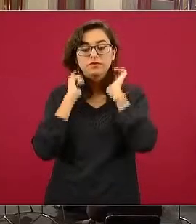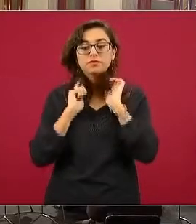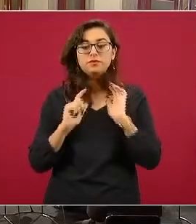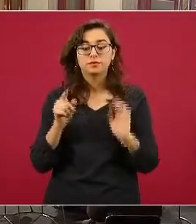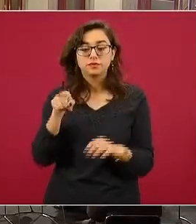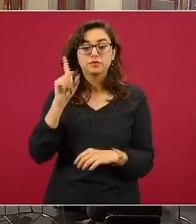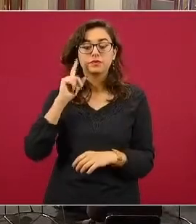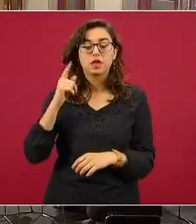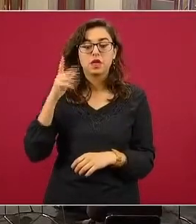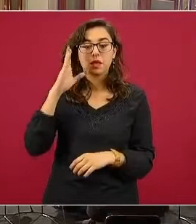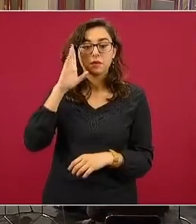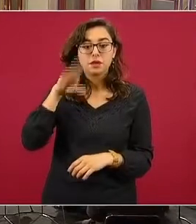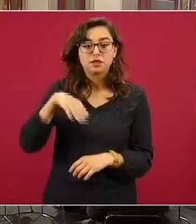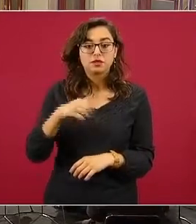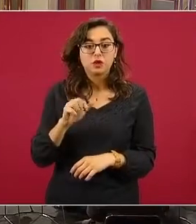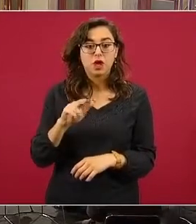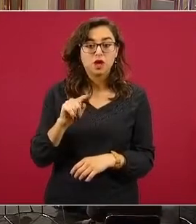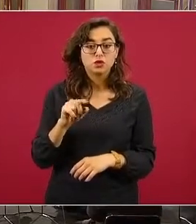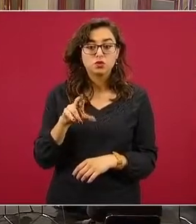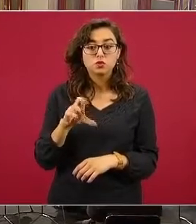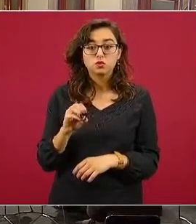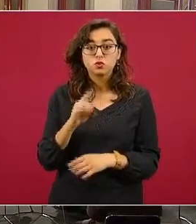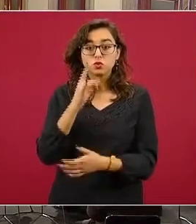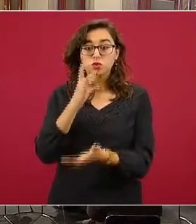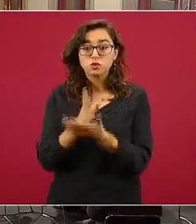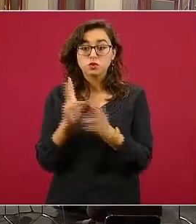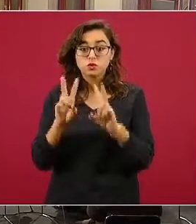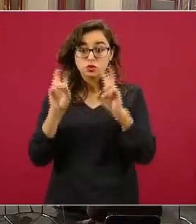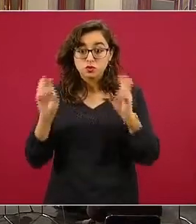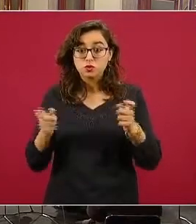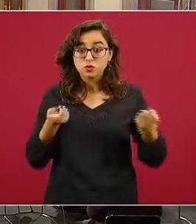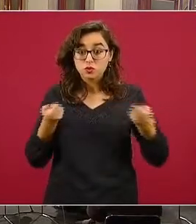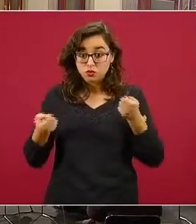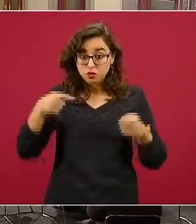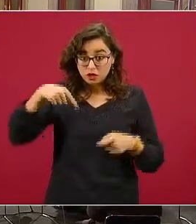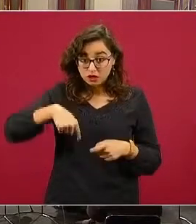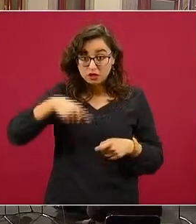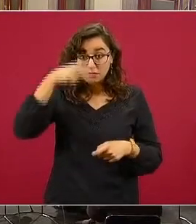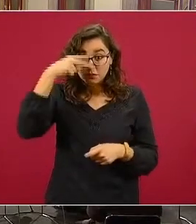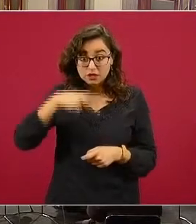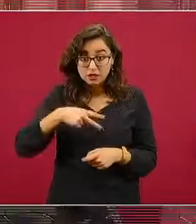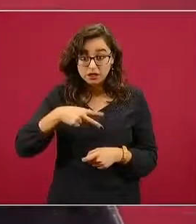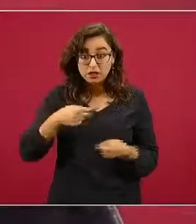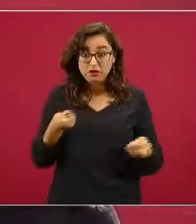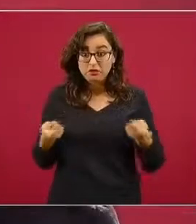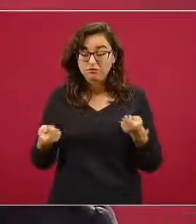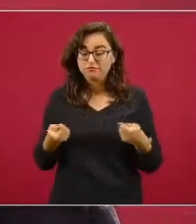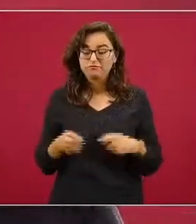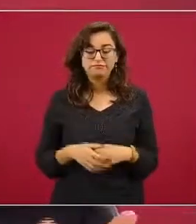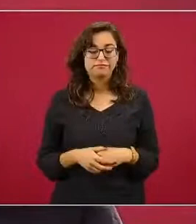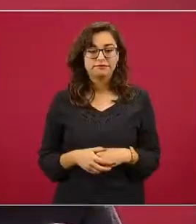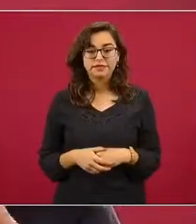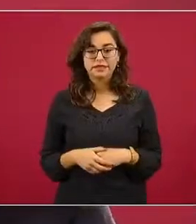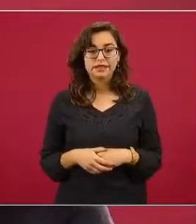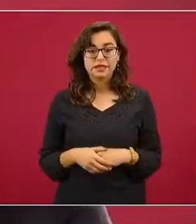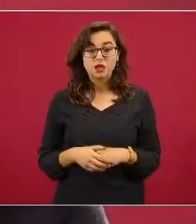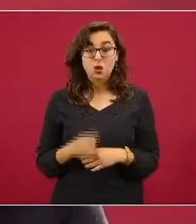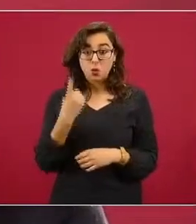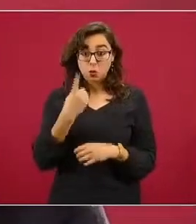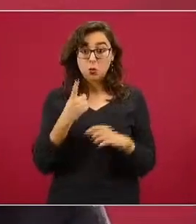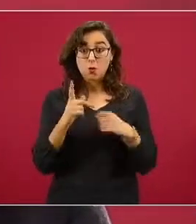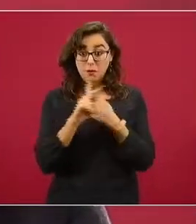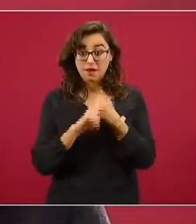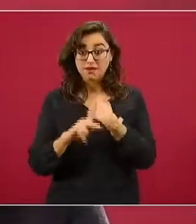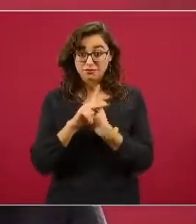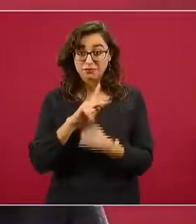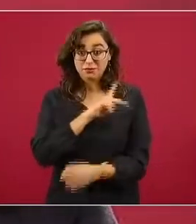Herrera se refieren no solamente a que se controle la epidemia en México. No es posible reactivar la economía de un